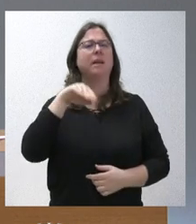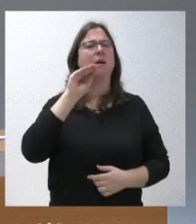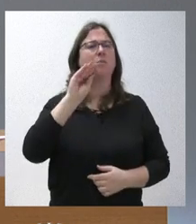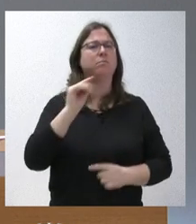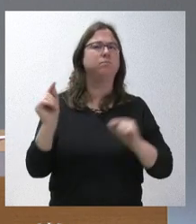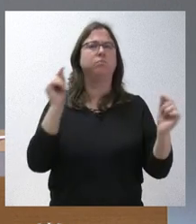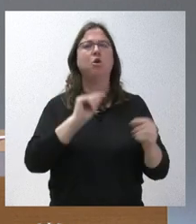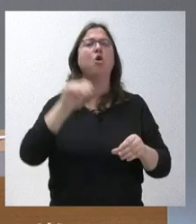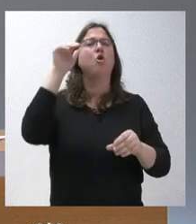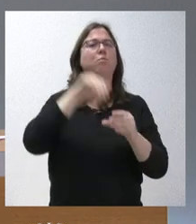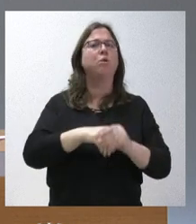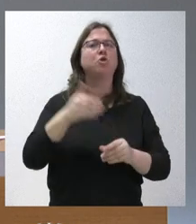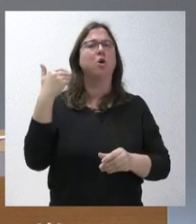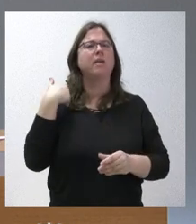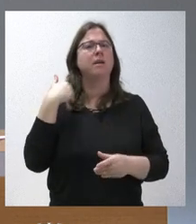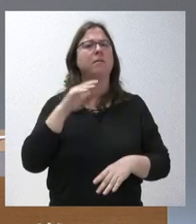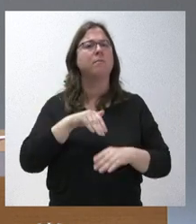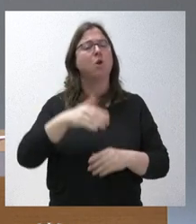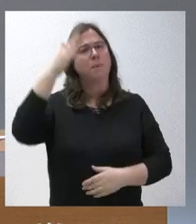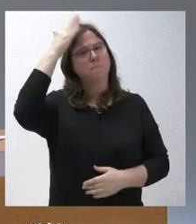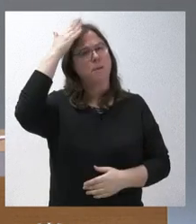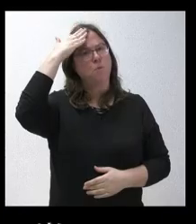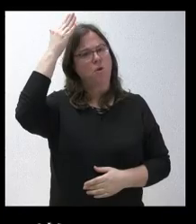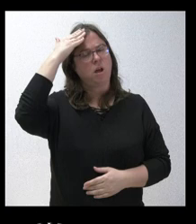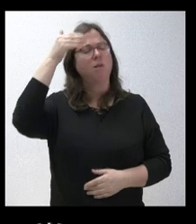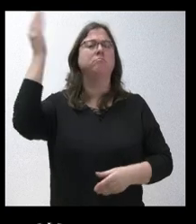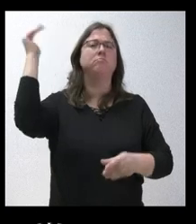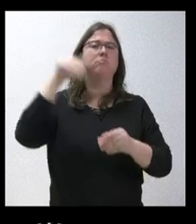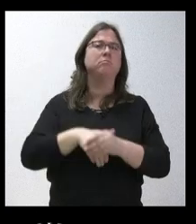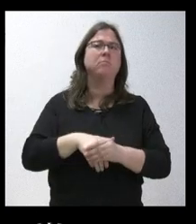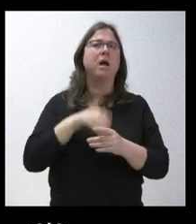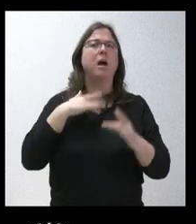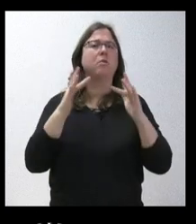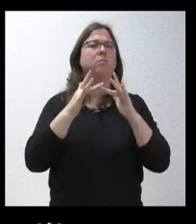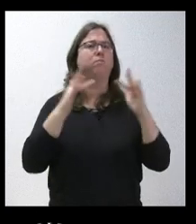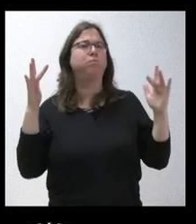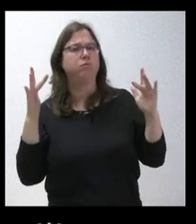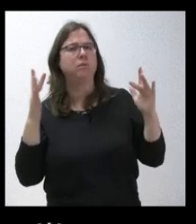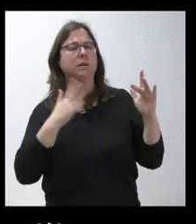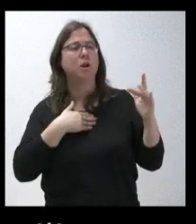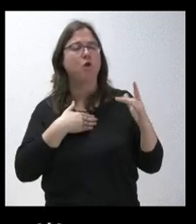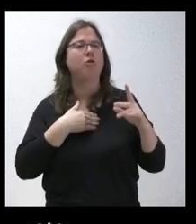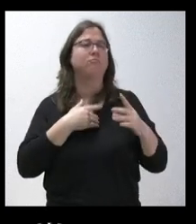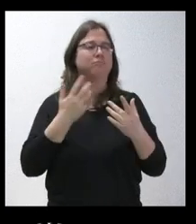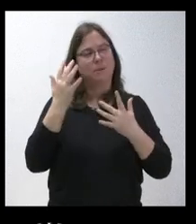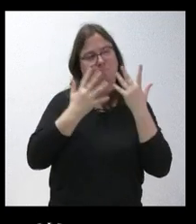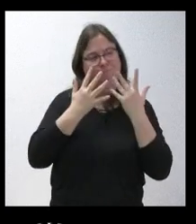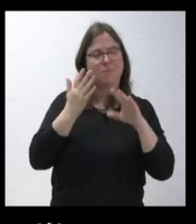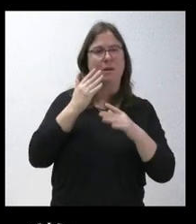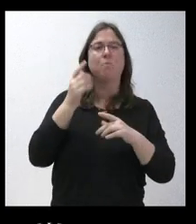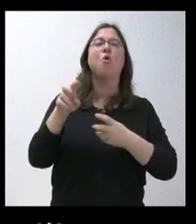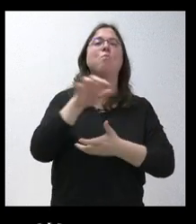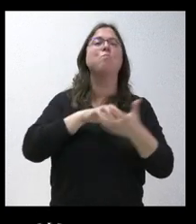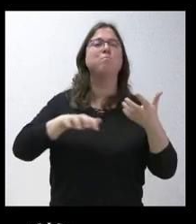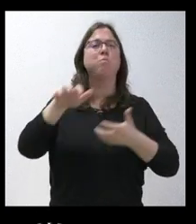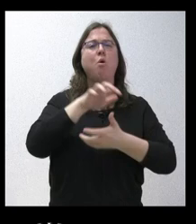el voto que se produjo ayer en el pleno cuenta de de la memoria no sé si se trató de un distanciamiento calculado con su socio de de gobierno por las polémicas